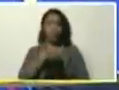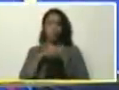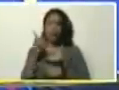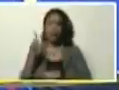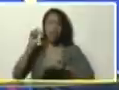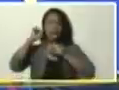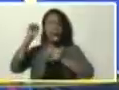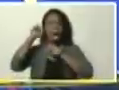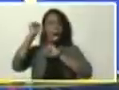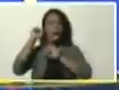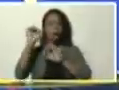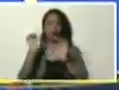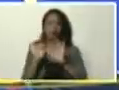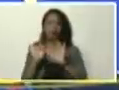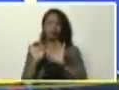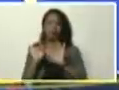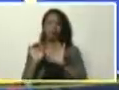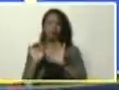guarimbas.